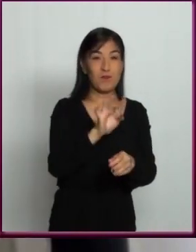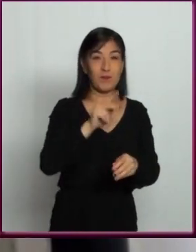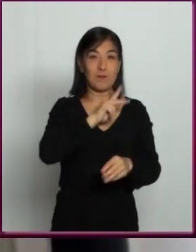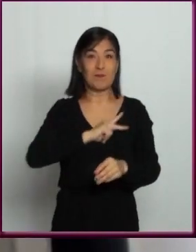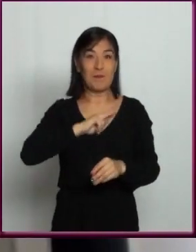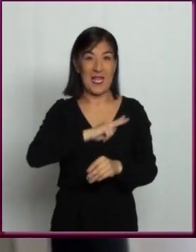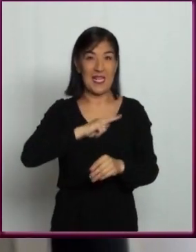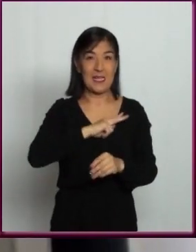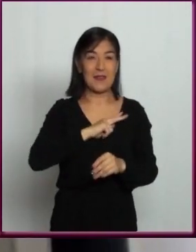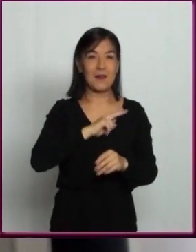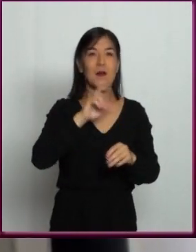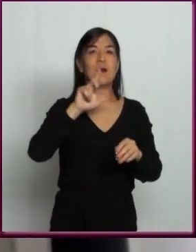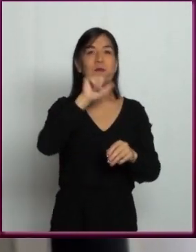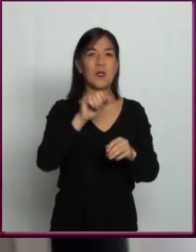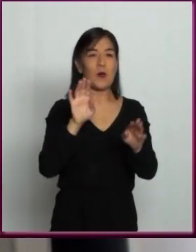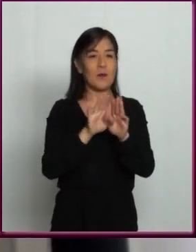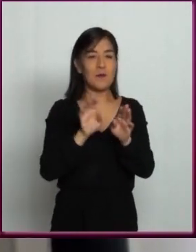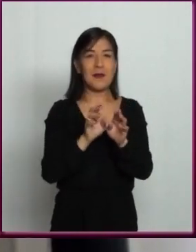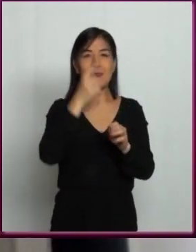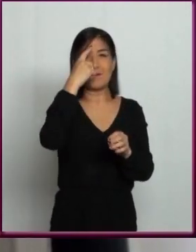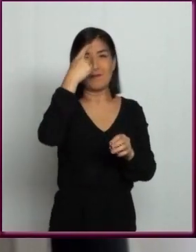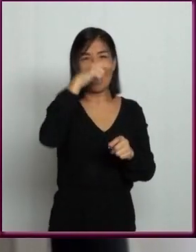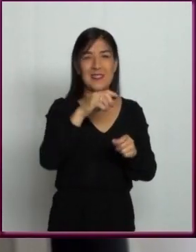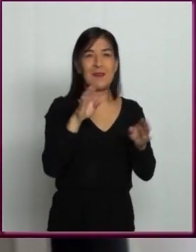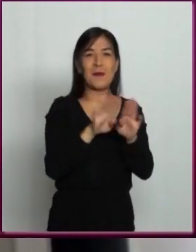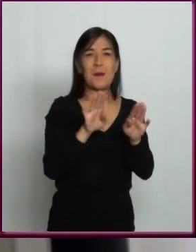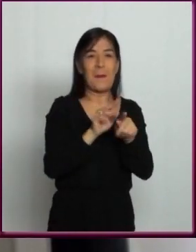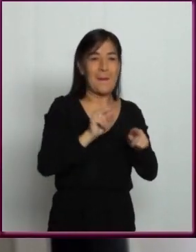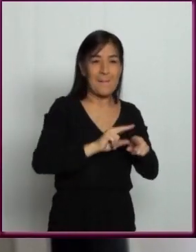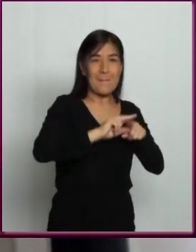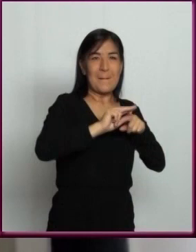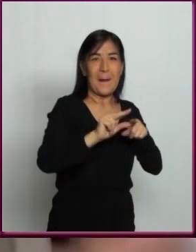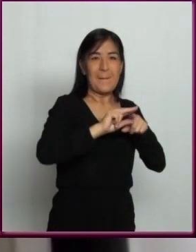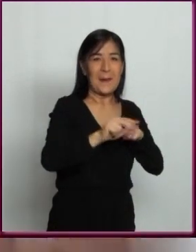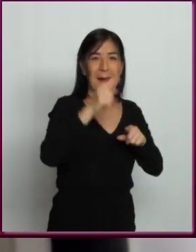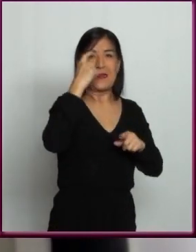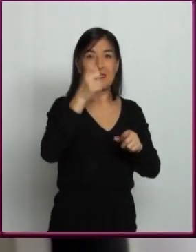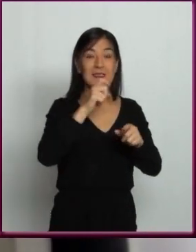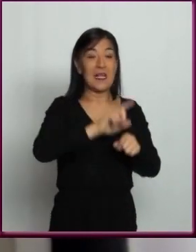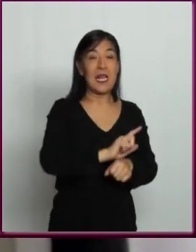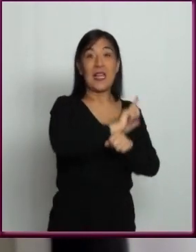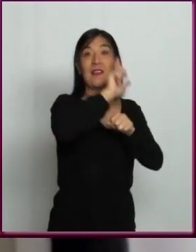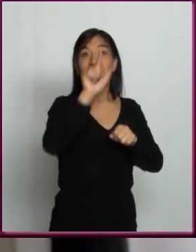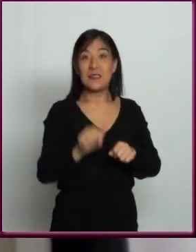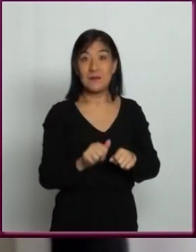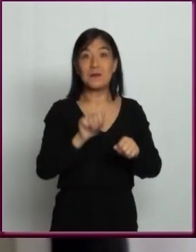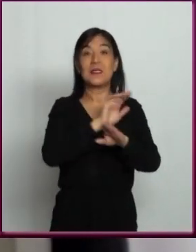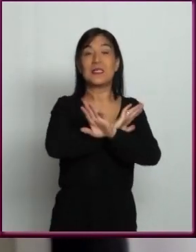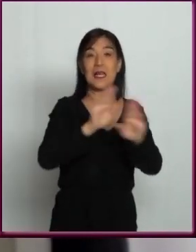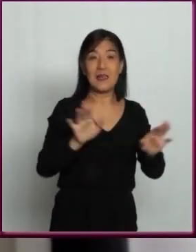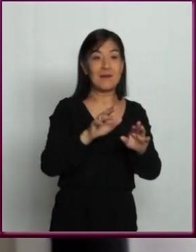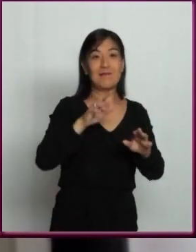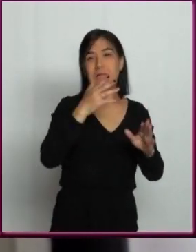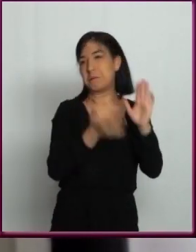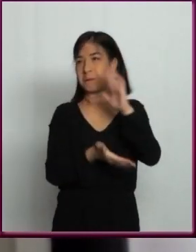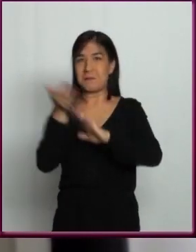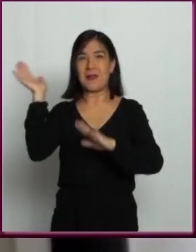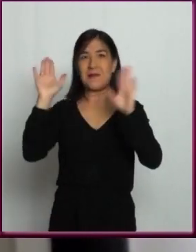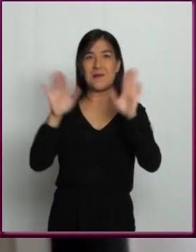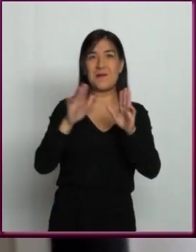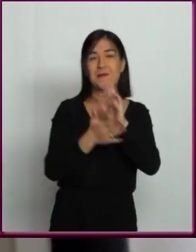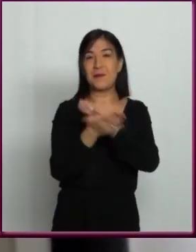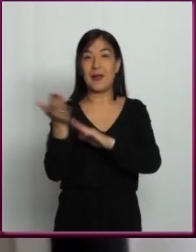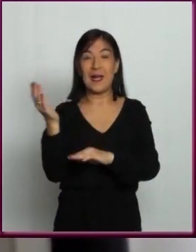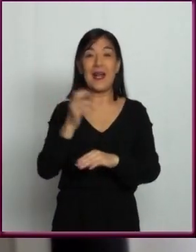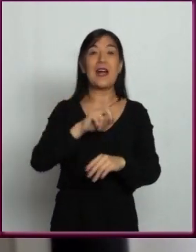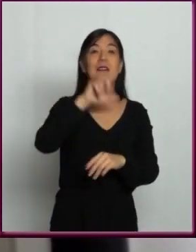o oviposita uno o varios huevos dentro del hospedero y después se va. El hospedero se recupera de esta